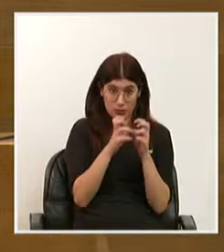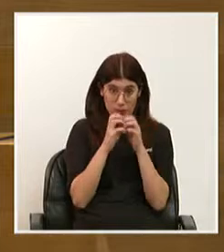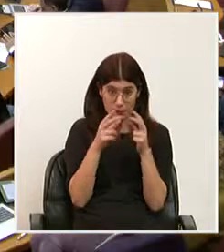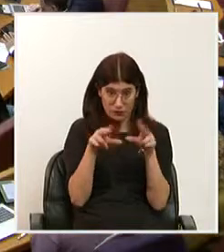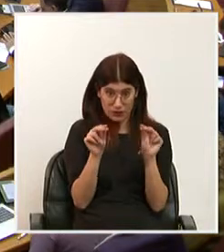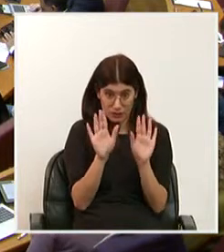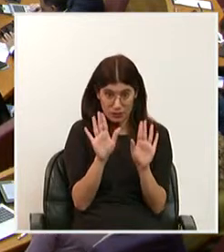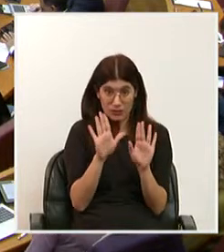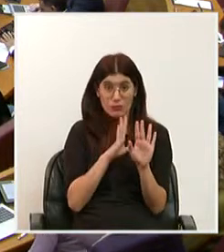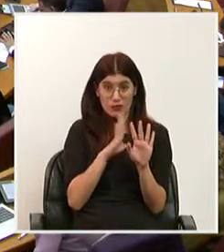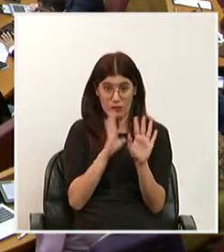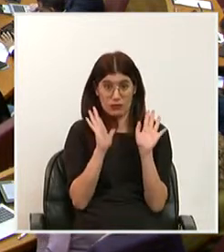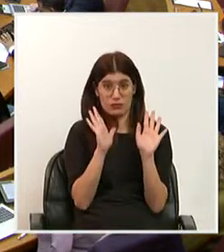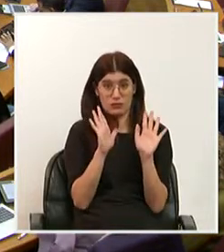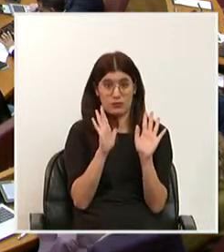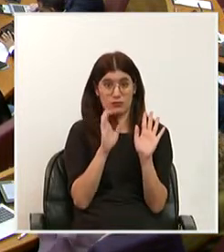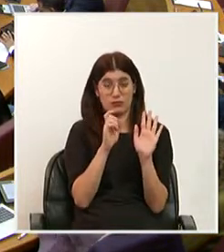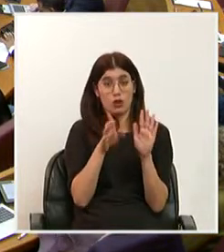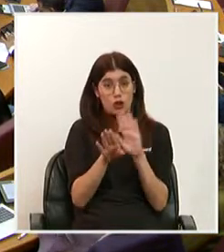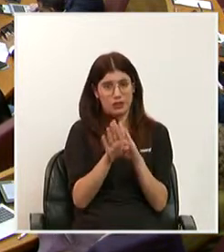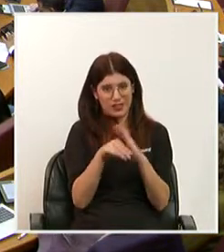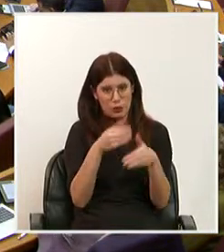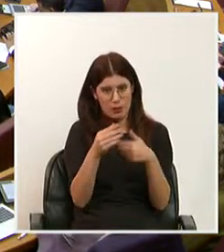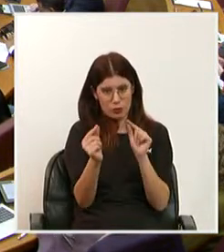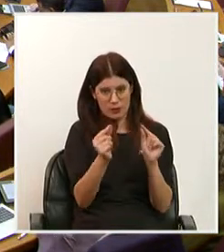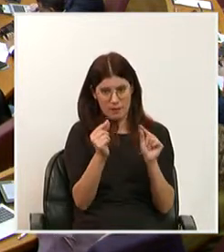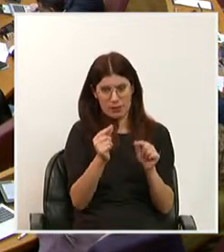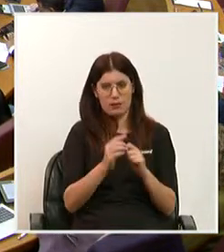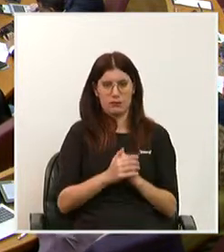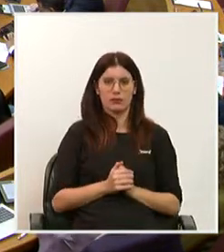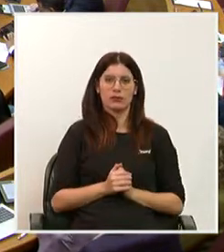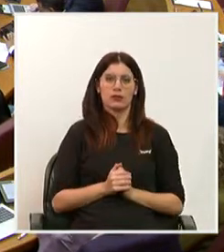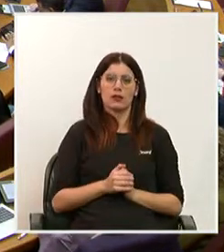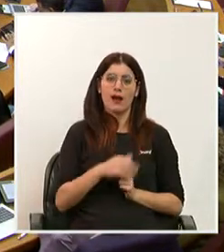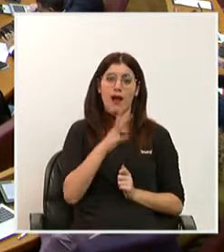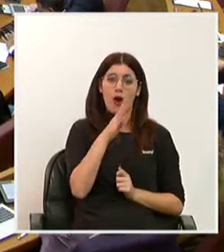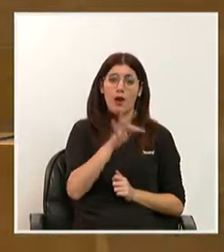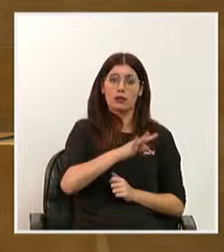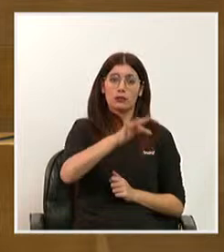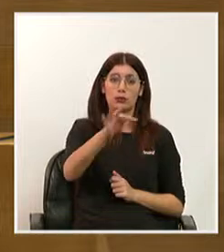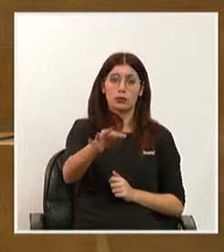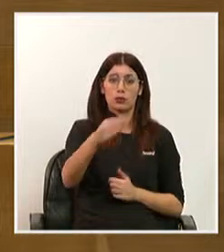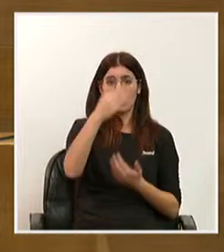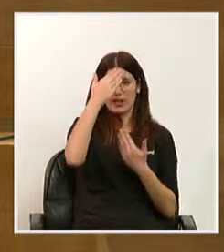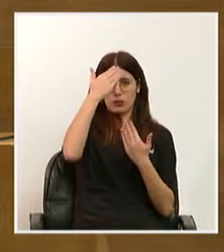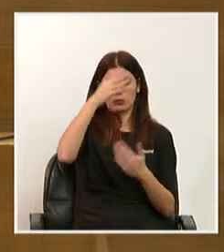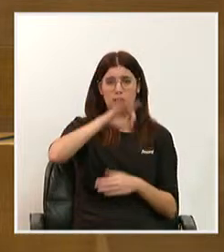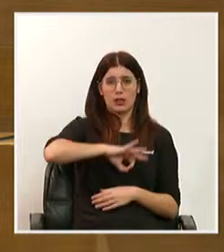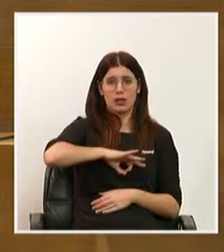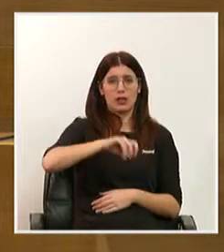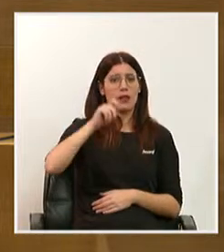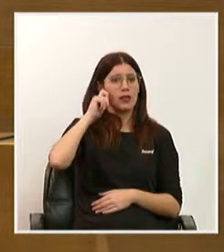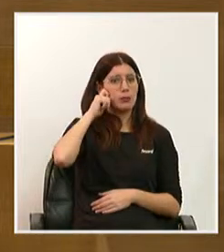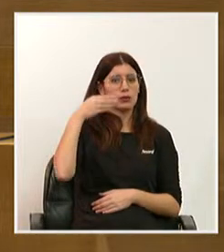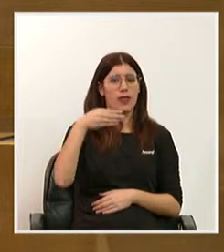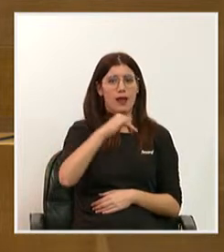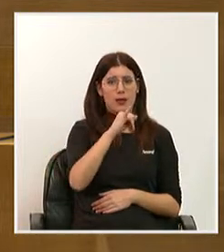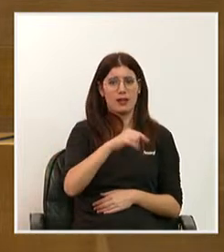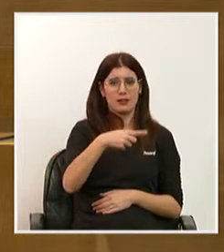vamos a señorías vamos a continuar con el debate tiene la palabra ahora la ilustre diputada Beatriz